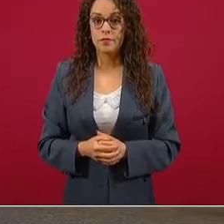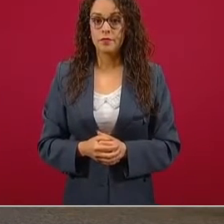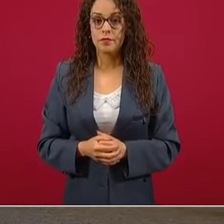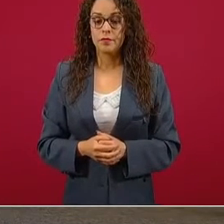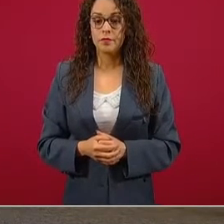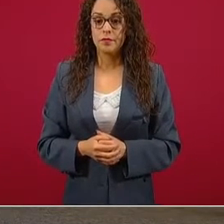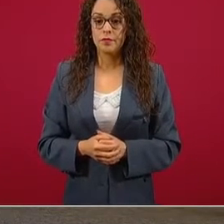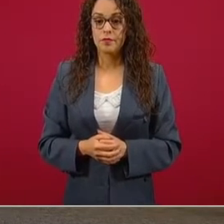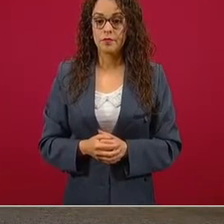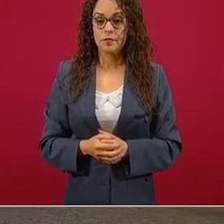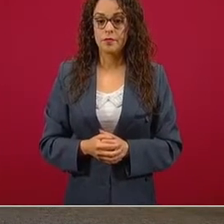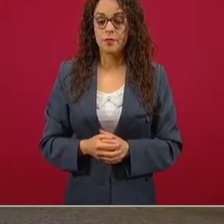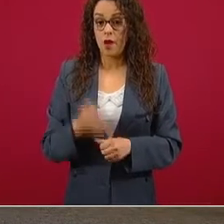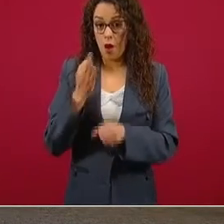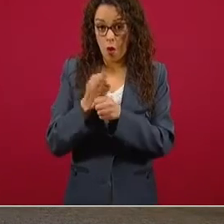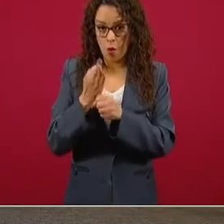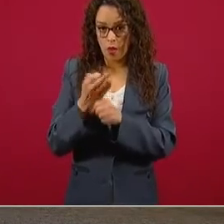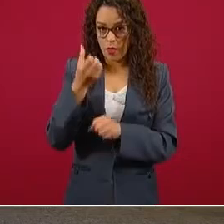Pero así estamos.